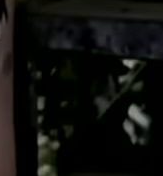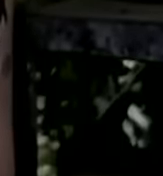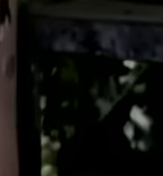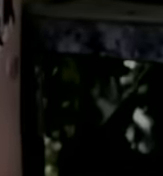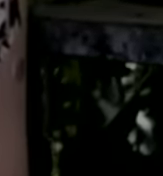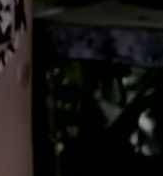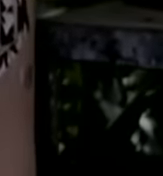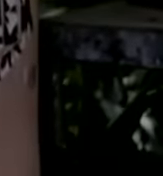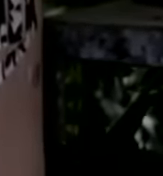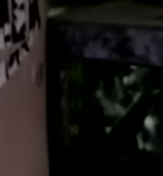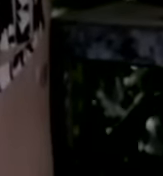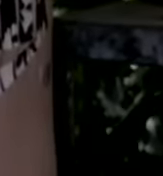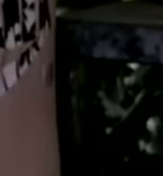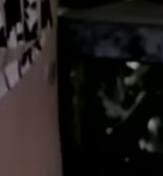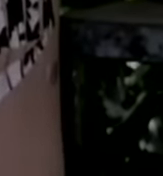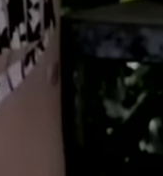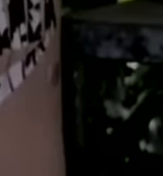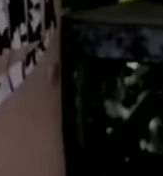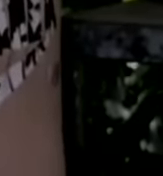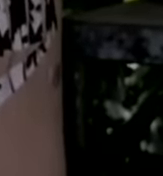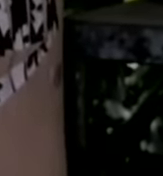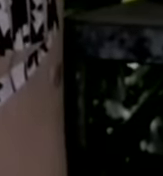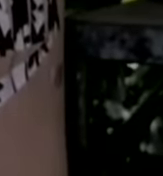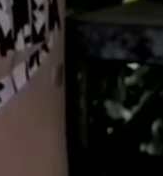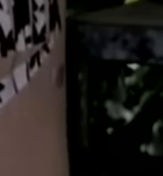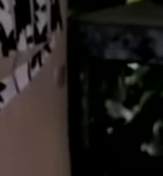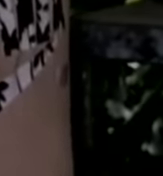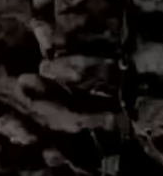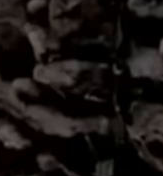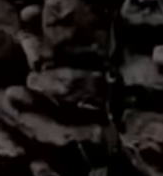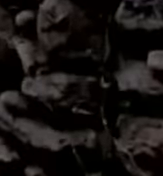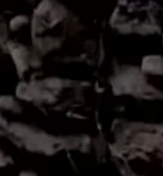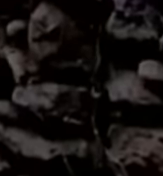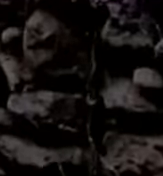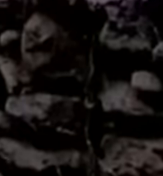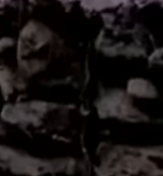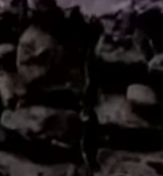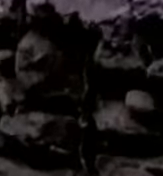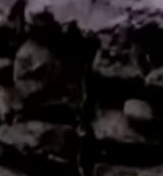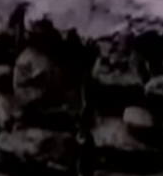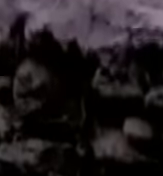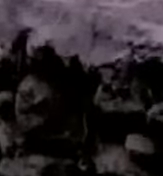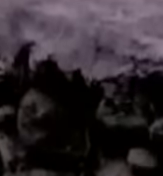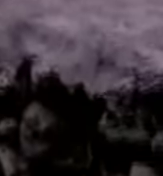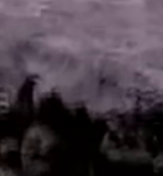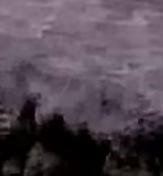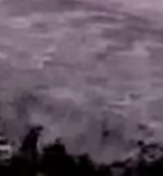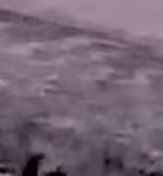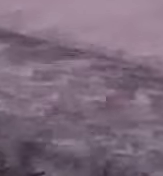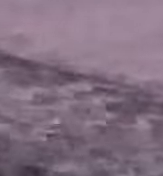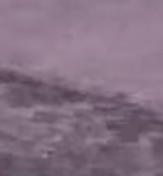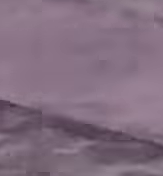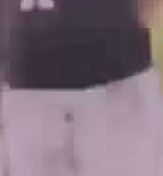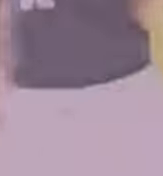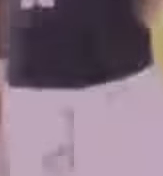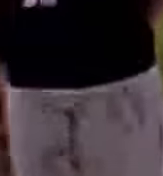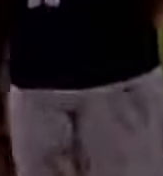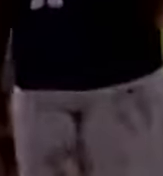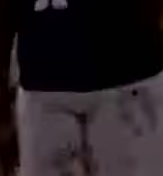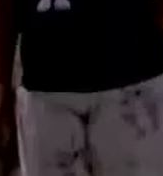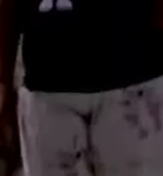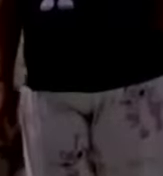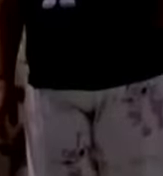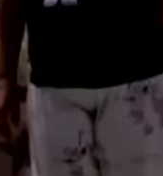que nos ayude o nos beneficie a toda la comuna. Le hacemos un llamado a toda la población de nuestra comuna a